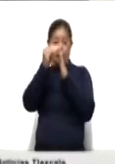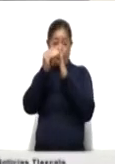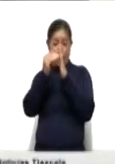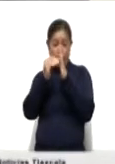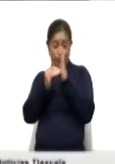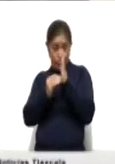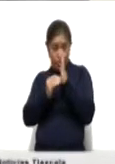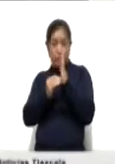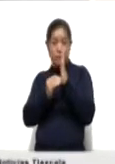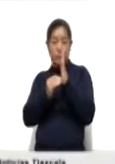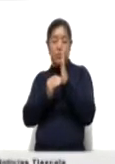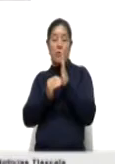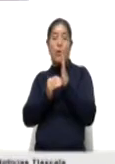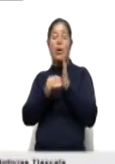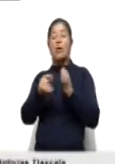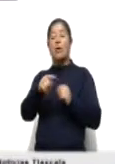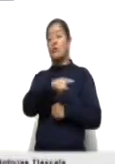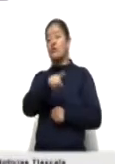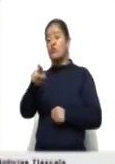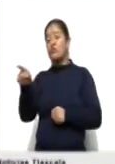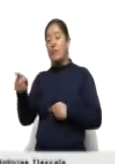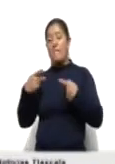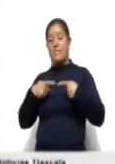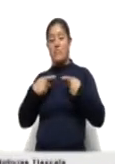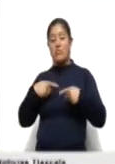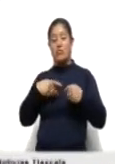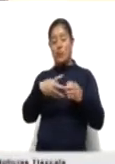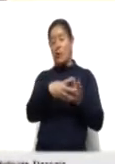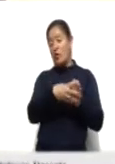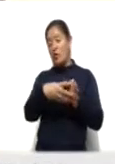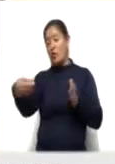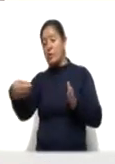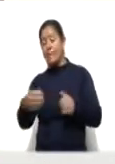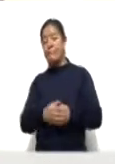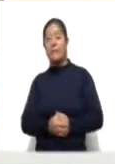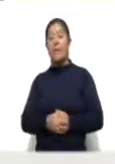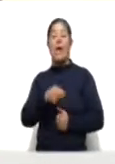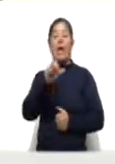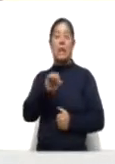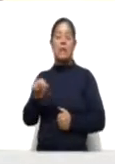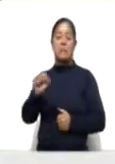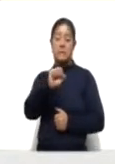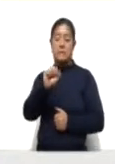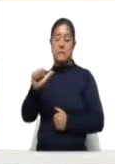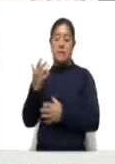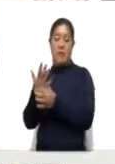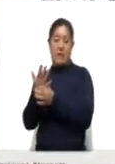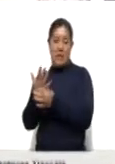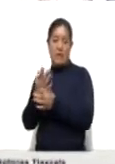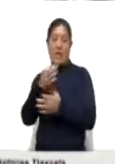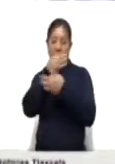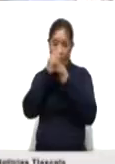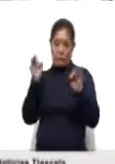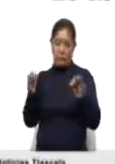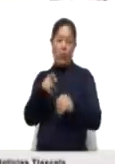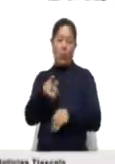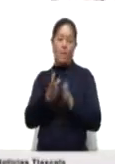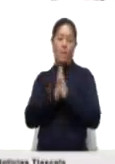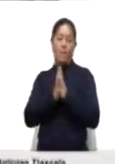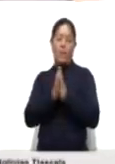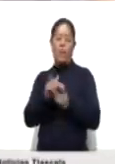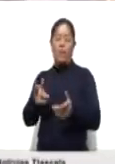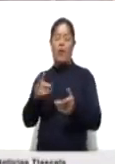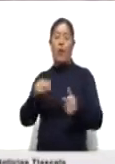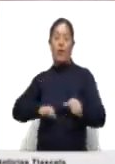significativa el número de contagios. En ese sentido, la CESA llamó a la población y a autoridades locales a actuar de manera